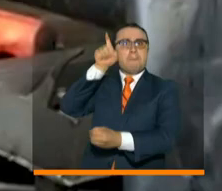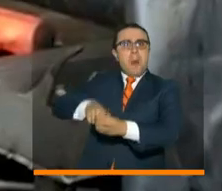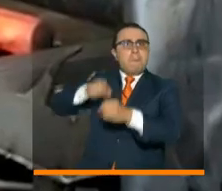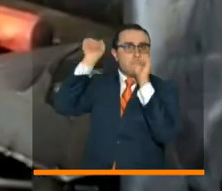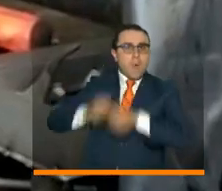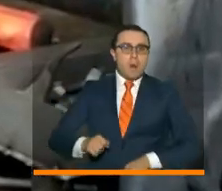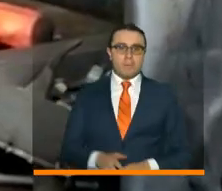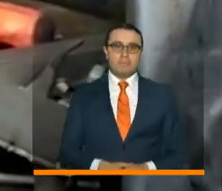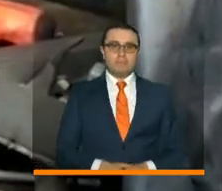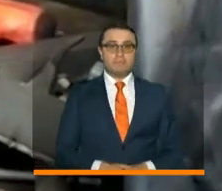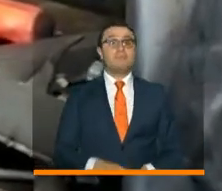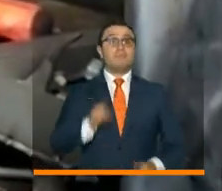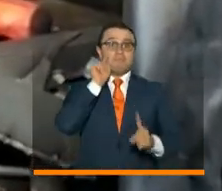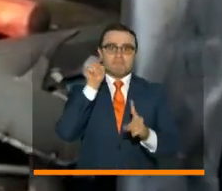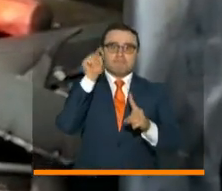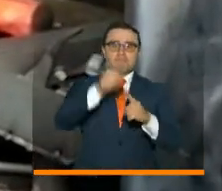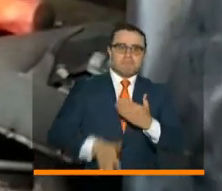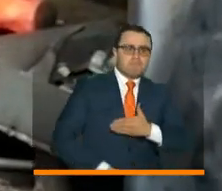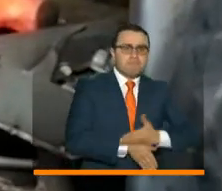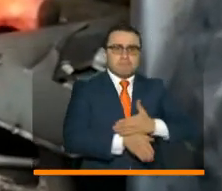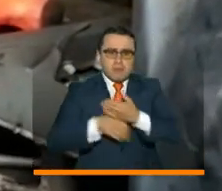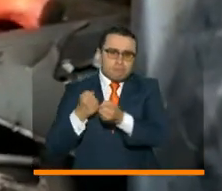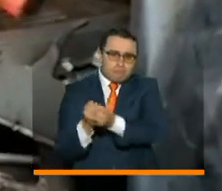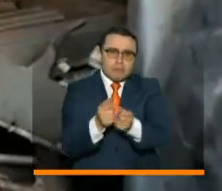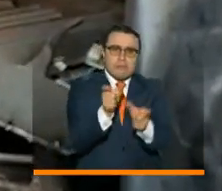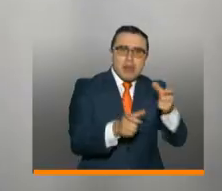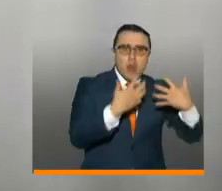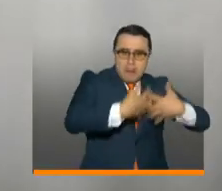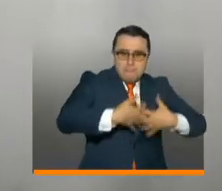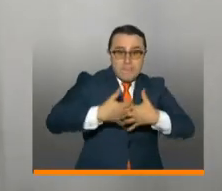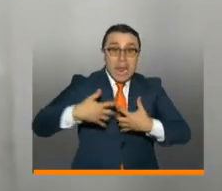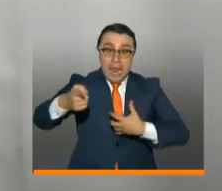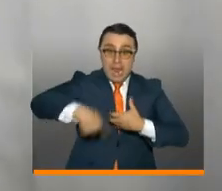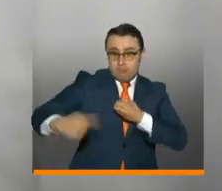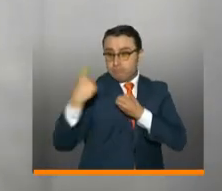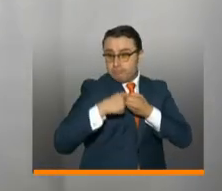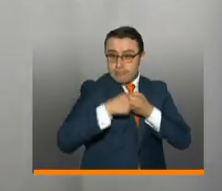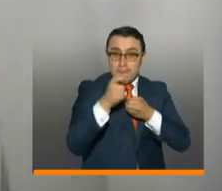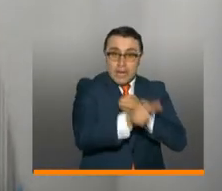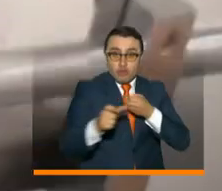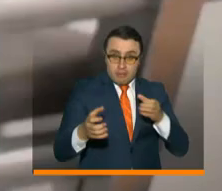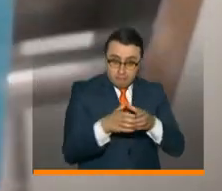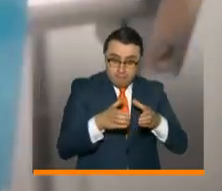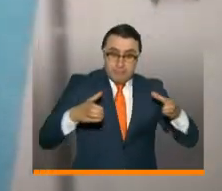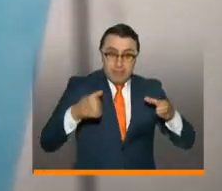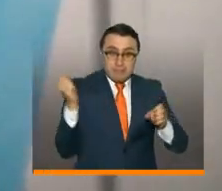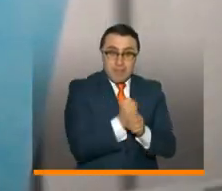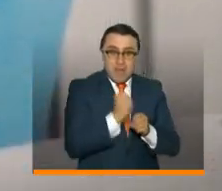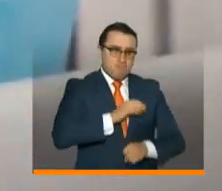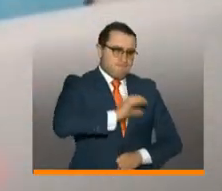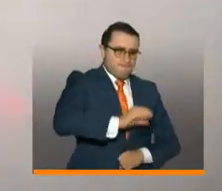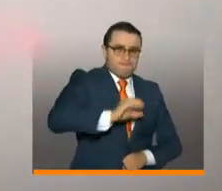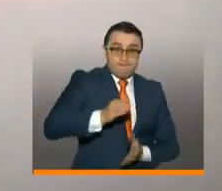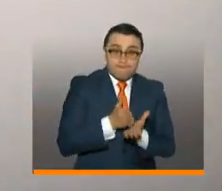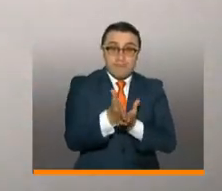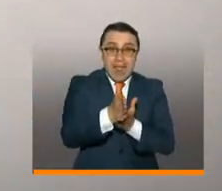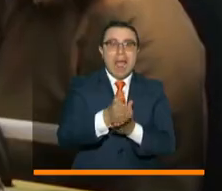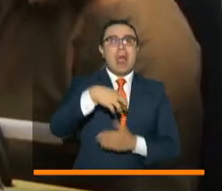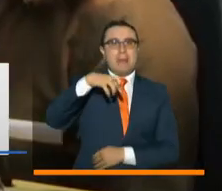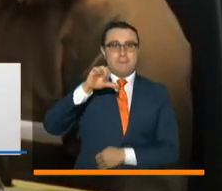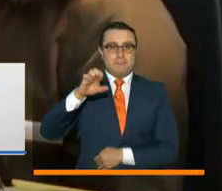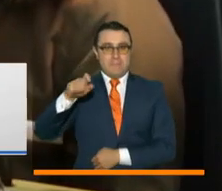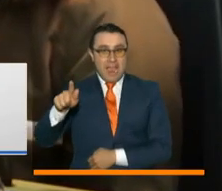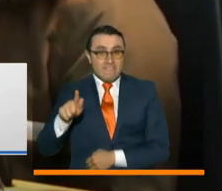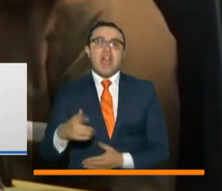el propósito de continuar apoyando a los empleadores en el pago de salarios de sus trabajadores, el programa de apoyo al empleo formal PAEF